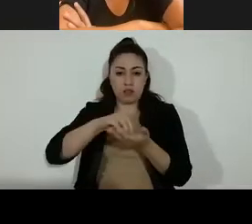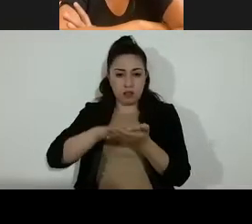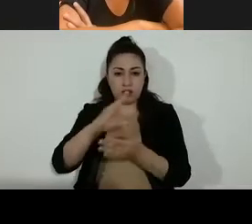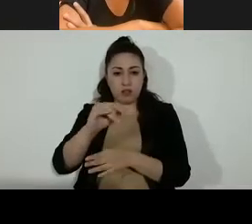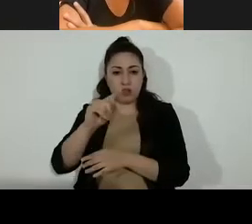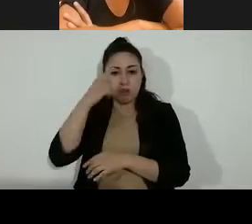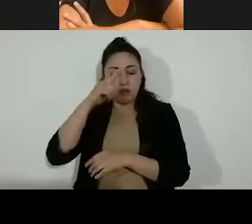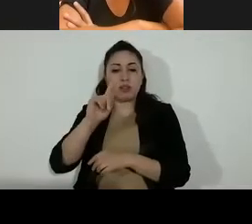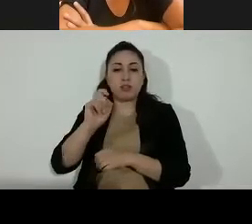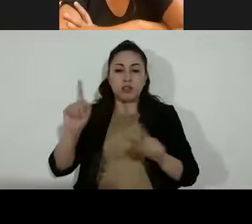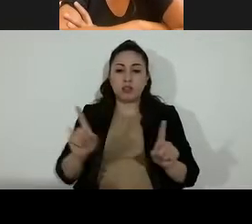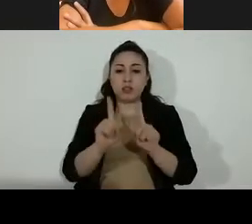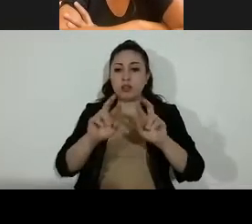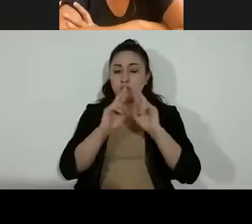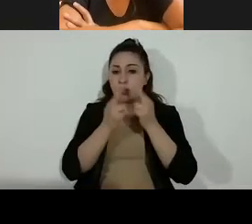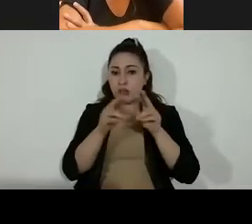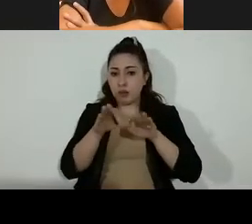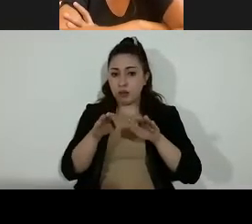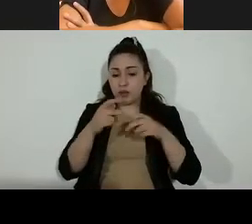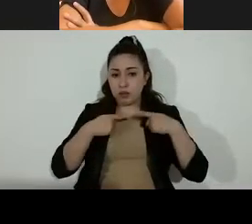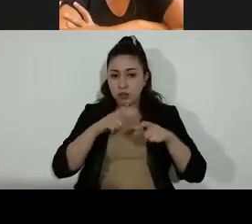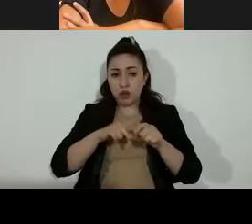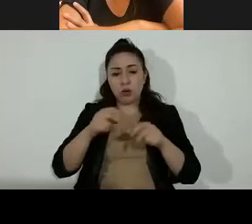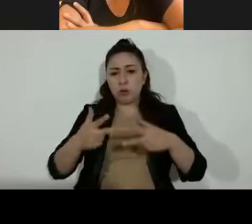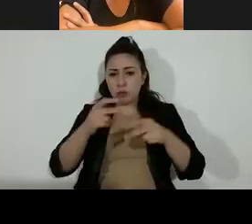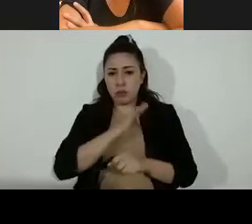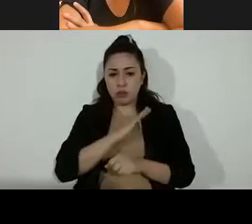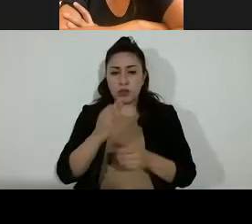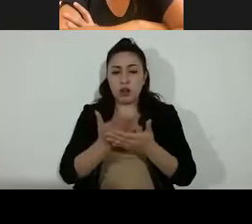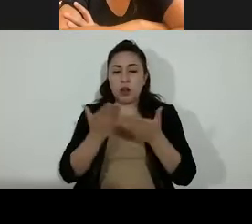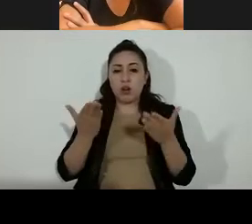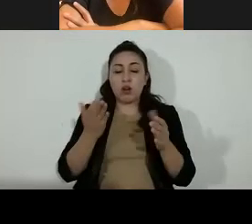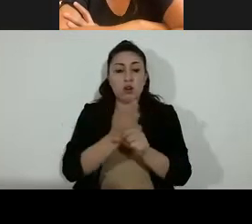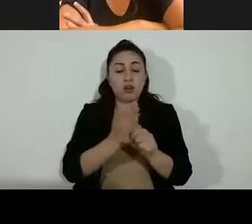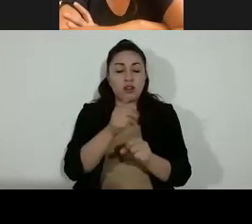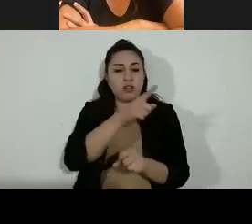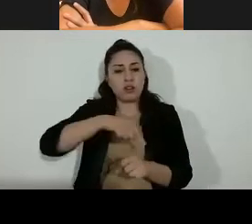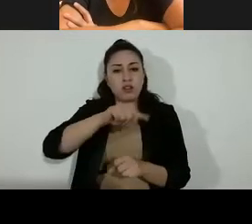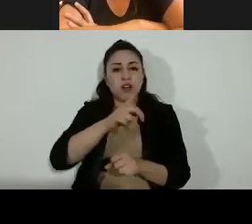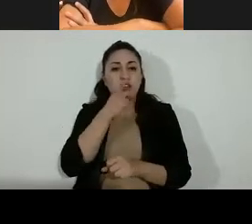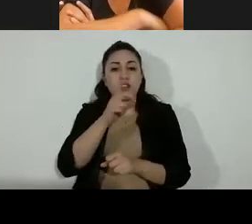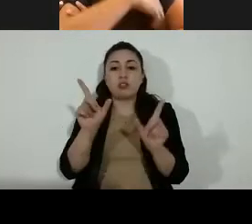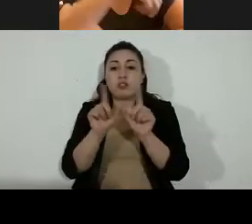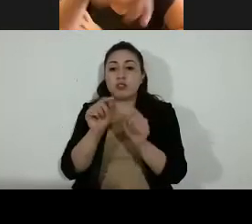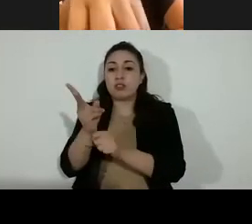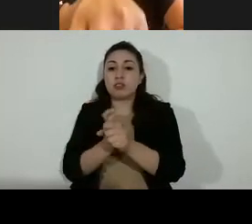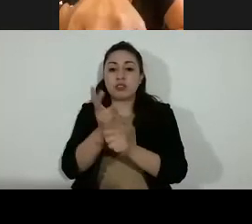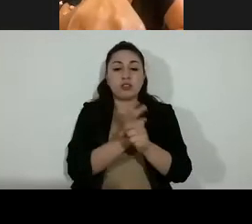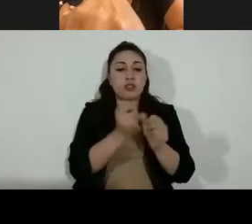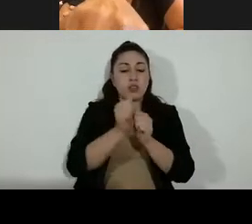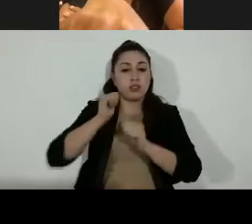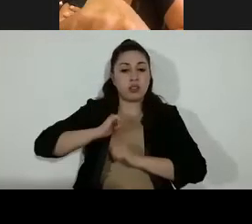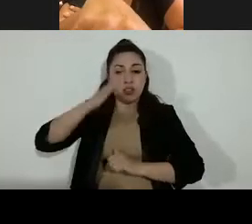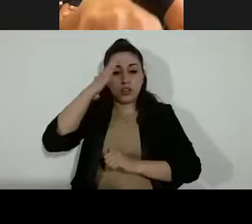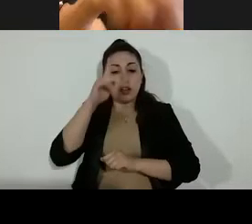Y nosotros nos hemos venido limitando en el discurso diciendo que solamente se puede invitar a los titulares. Ya